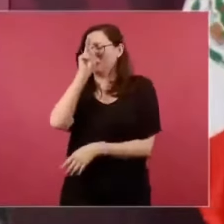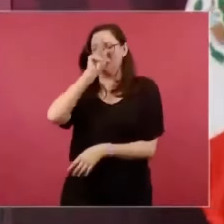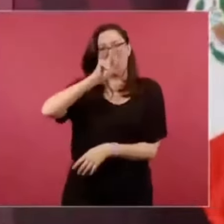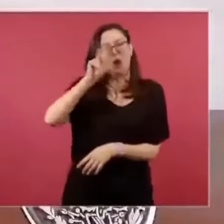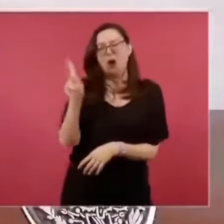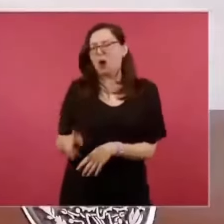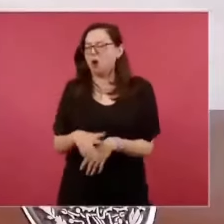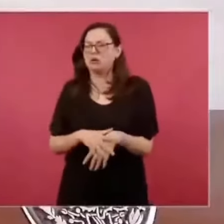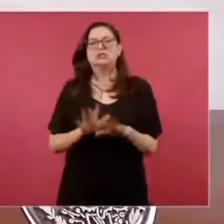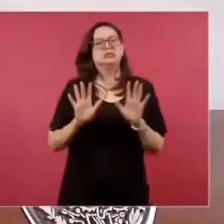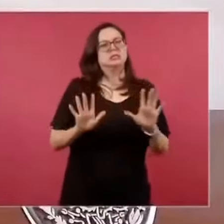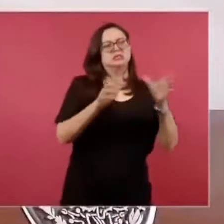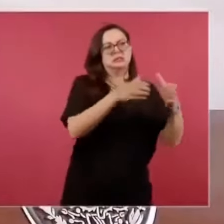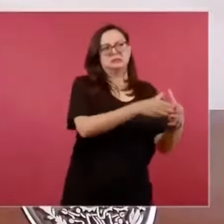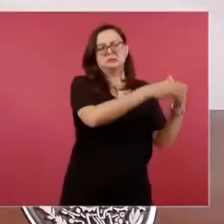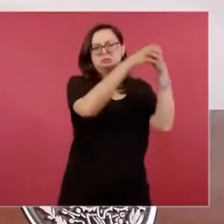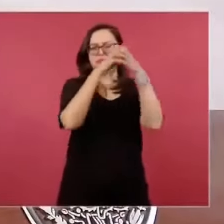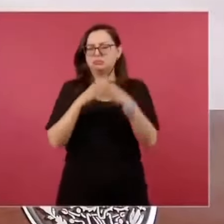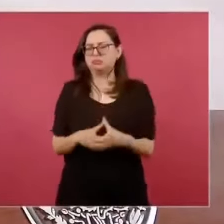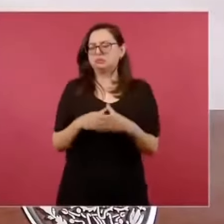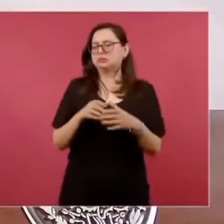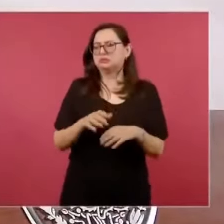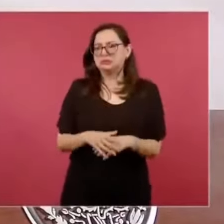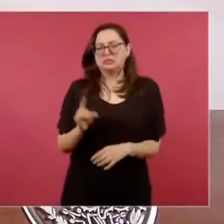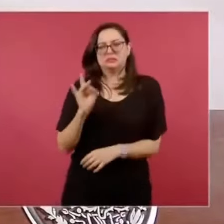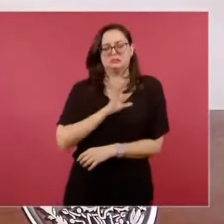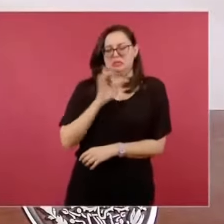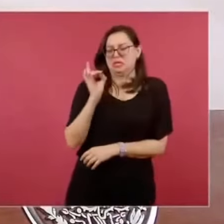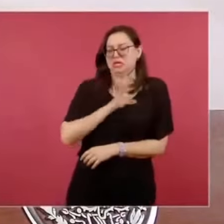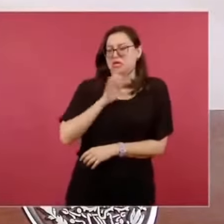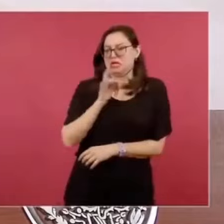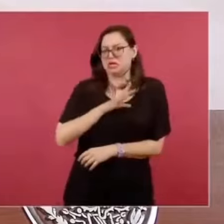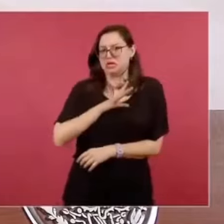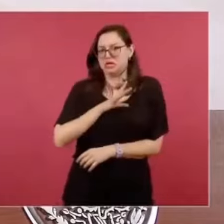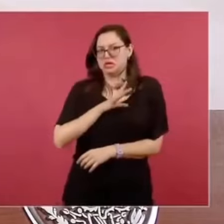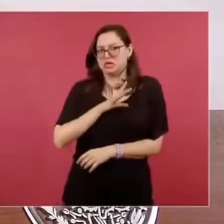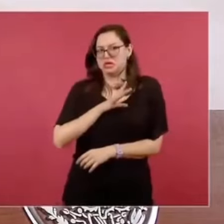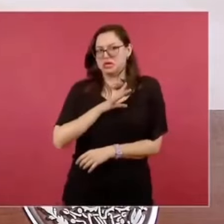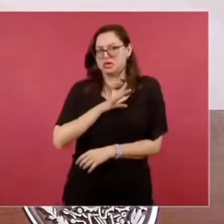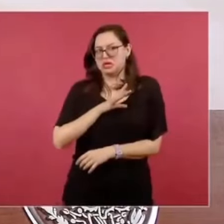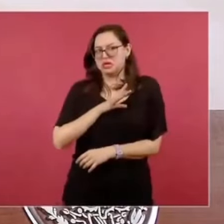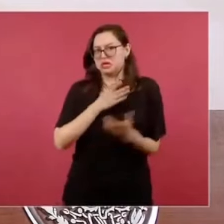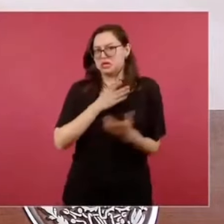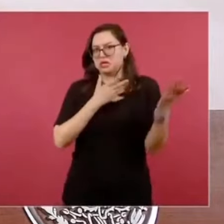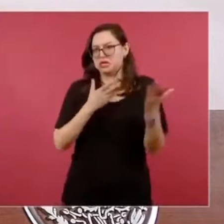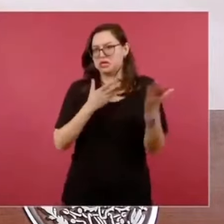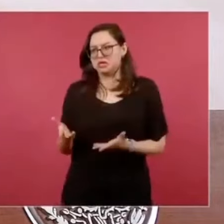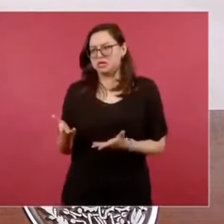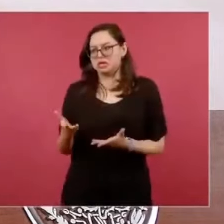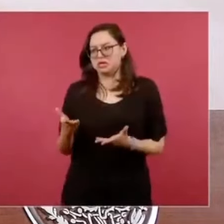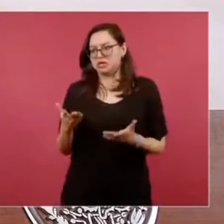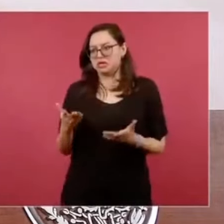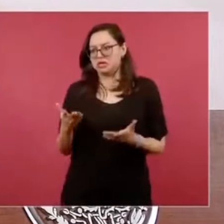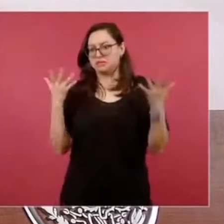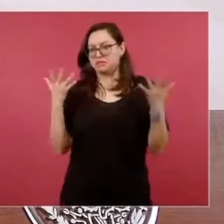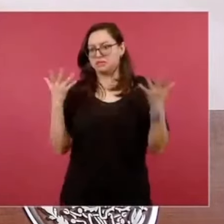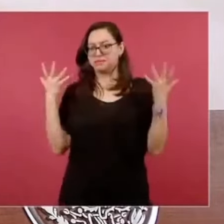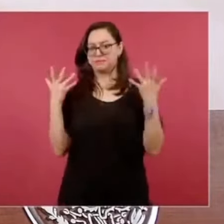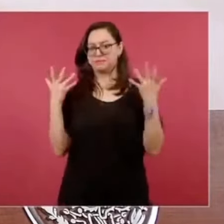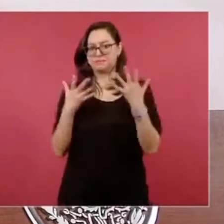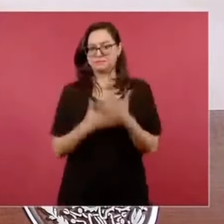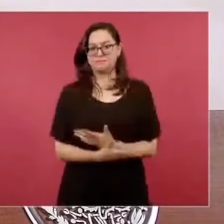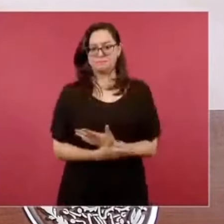y se quedan un día, dos días, tres días, con toda libertad, y se van,